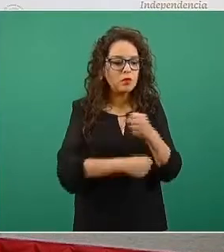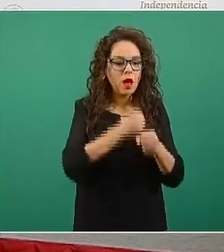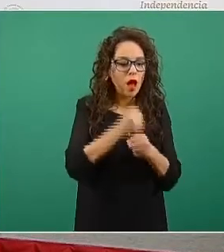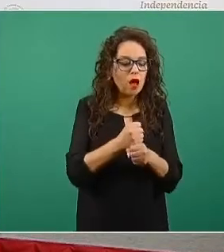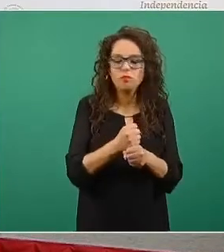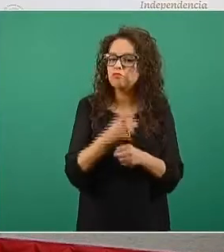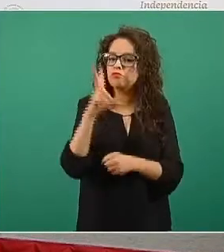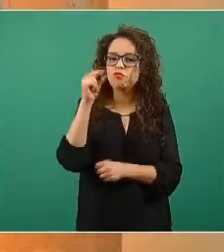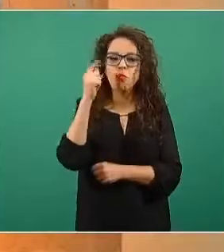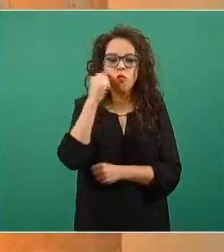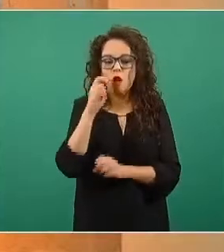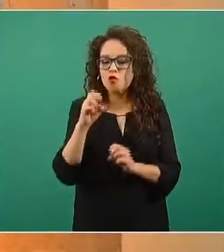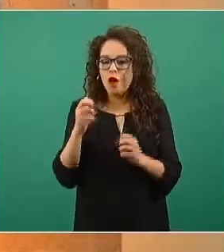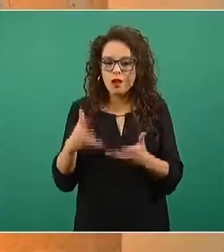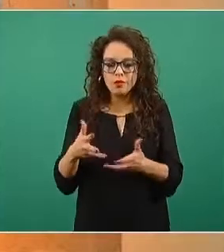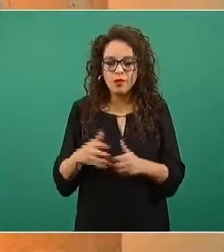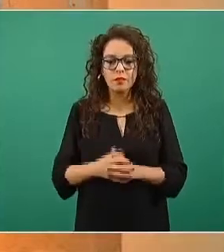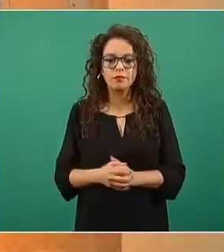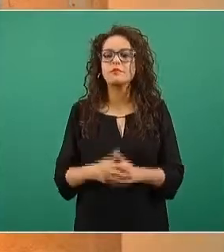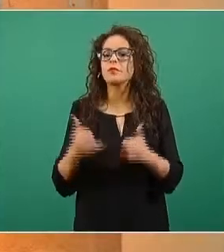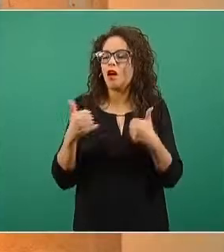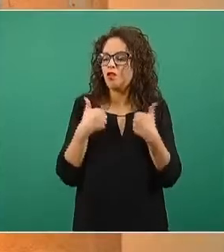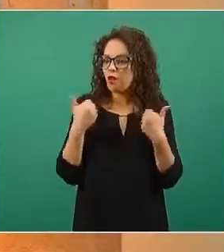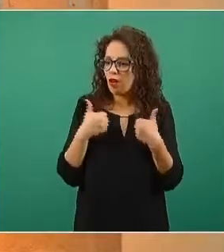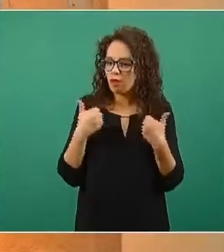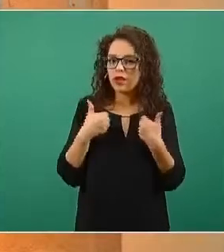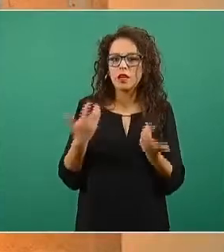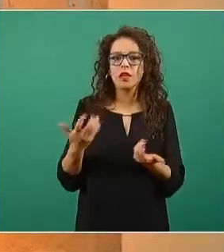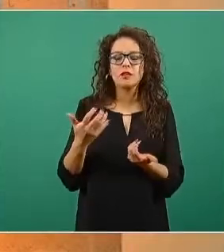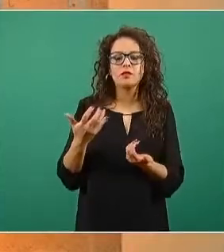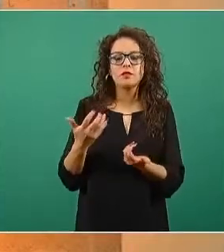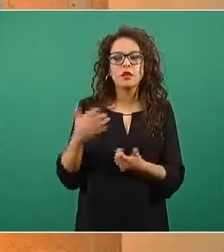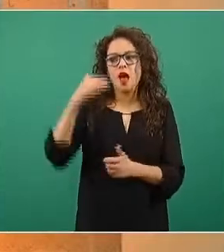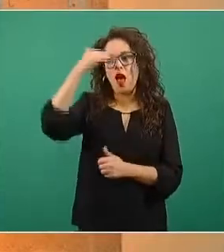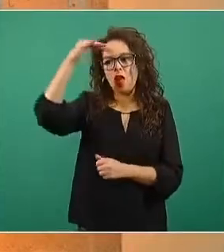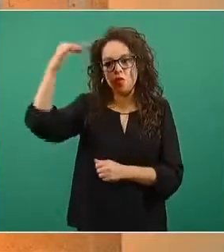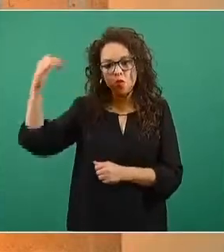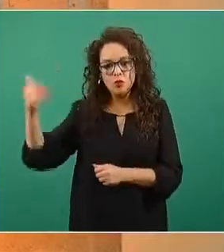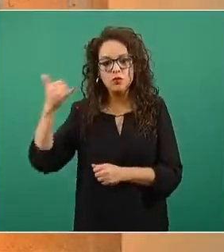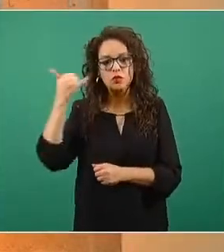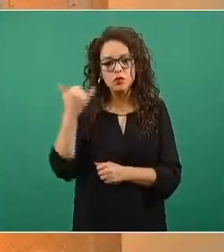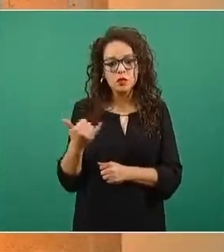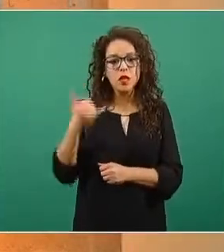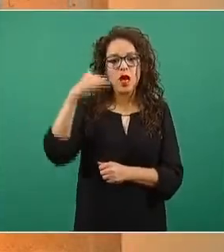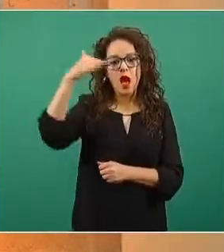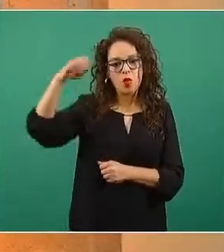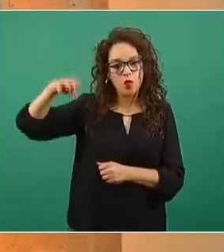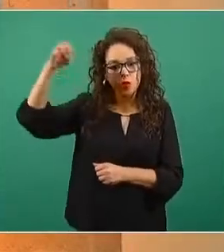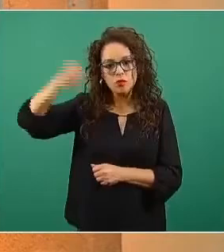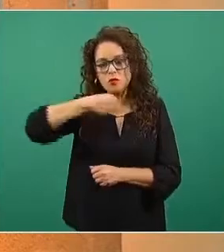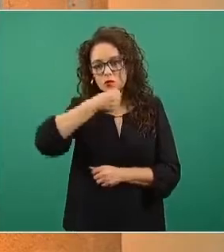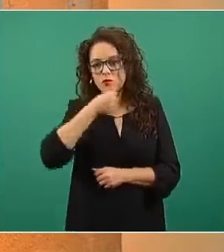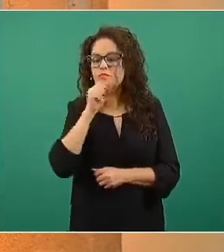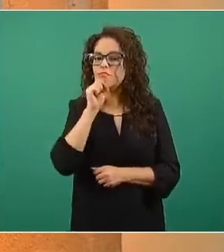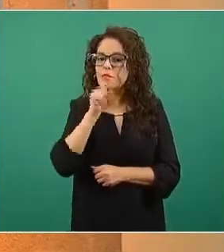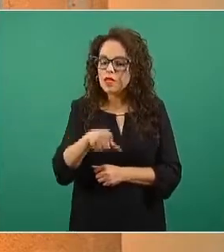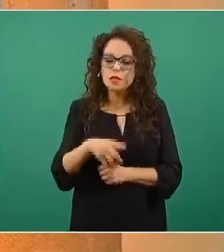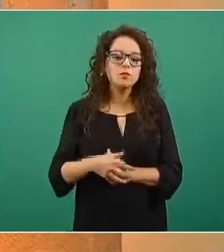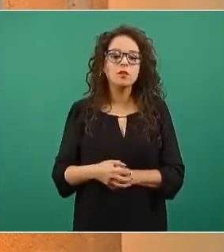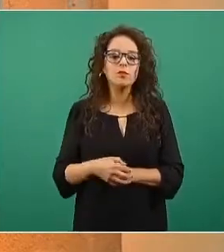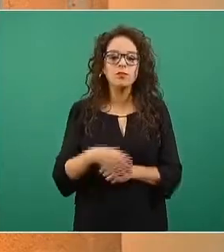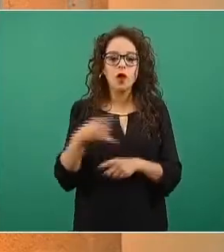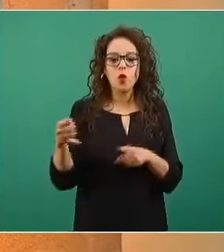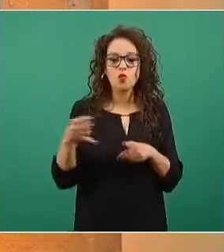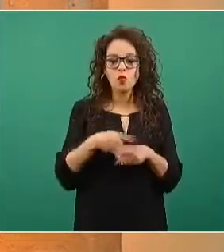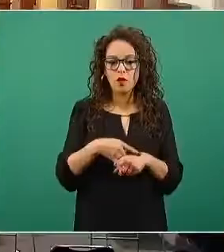Son apropiados para adolescentes, para jóvenes, para adultos y adultos mayores. Los condones son